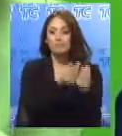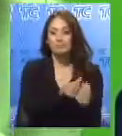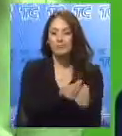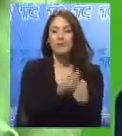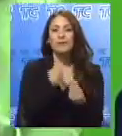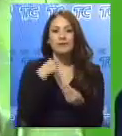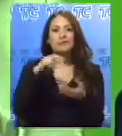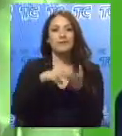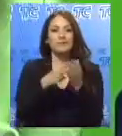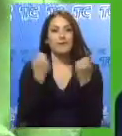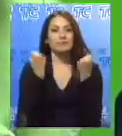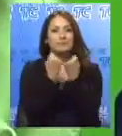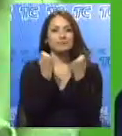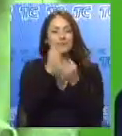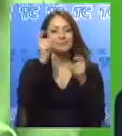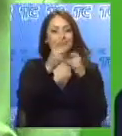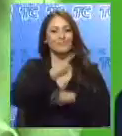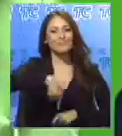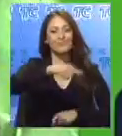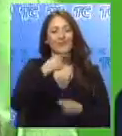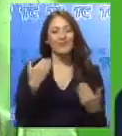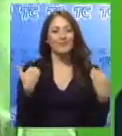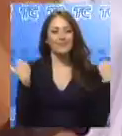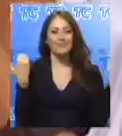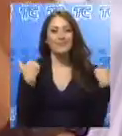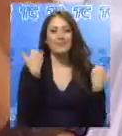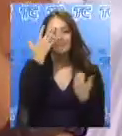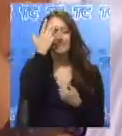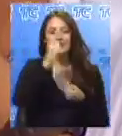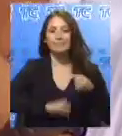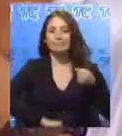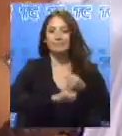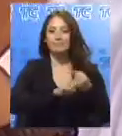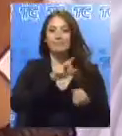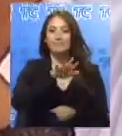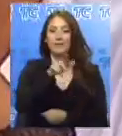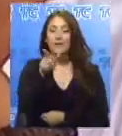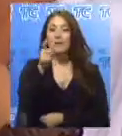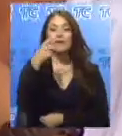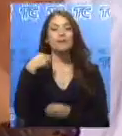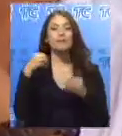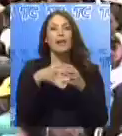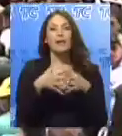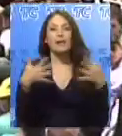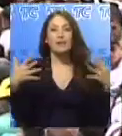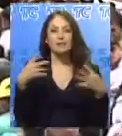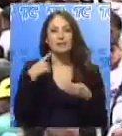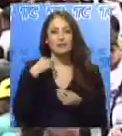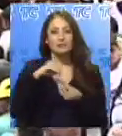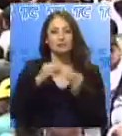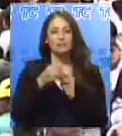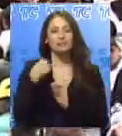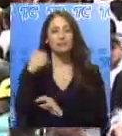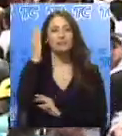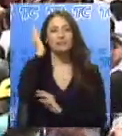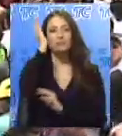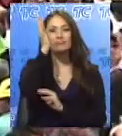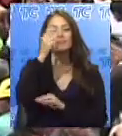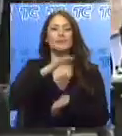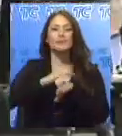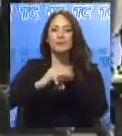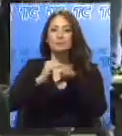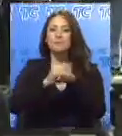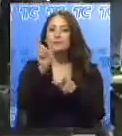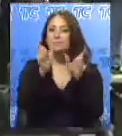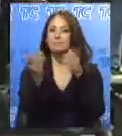un desborde de esa alegría, de esa movilización. Durante el enlace ciudadano, el presidente Rafael Correa invitó a los trabajadores a sumarse a la